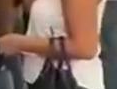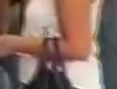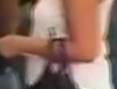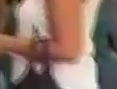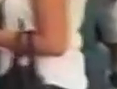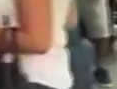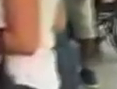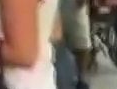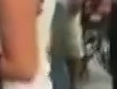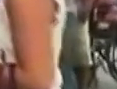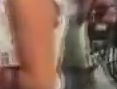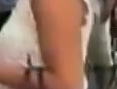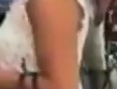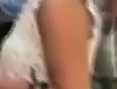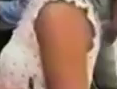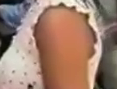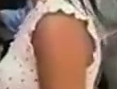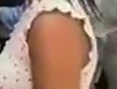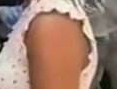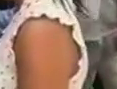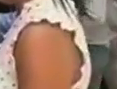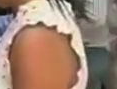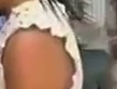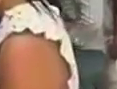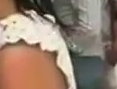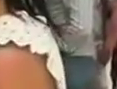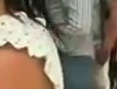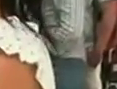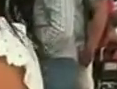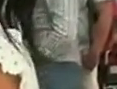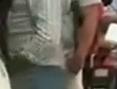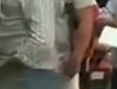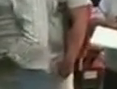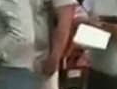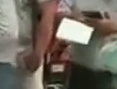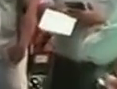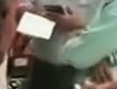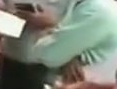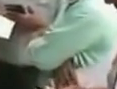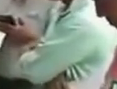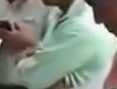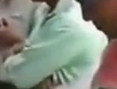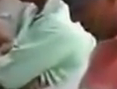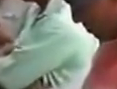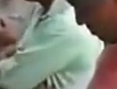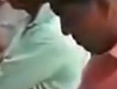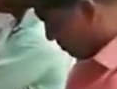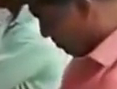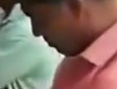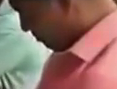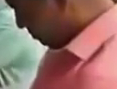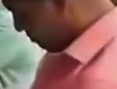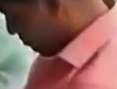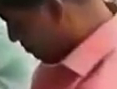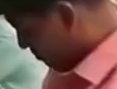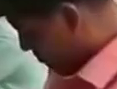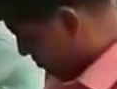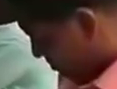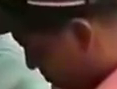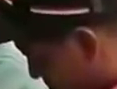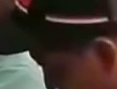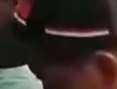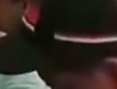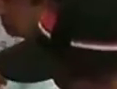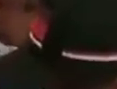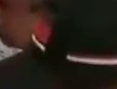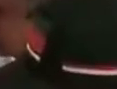colaboración por parte del mismo director de esta entidad, la CTE. También la presencia de los miembros de la Policía Judicial y